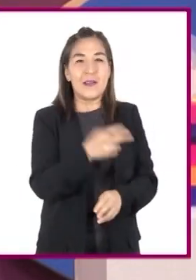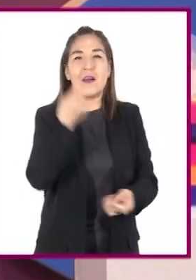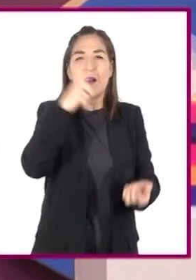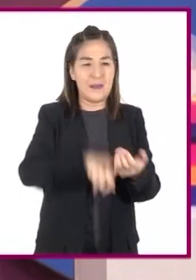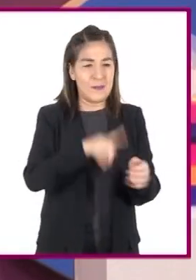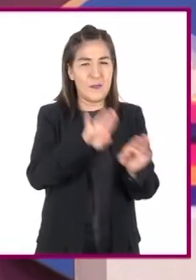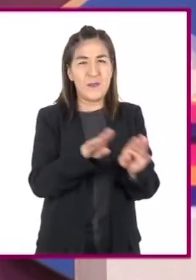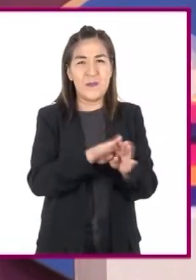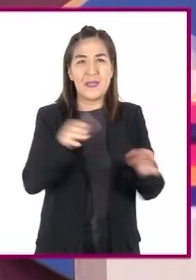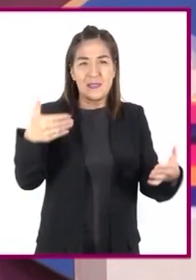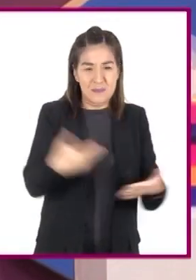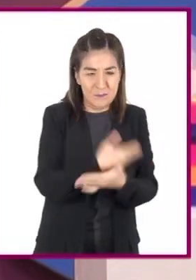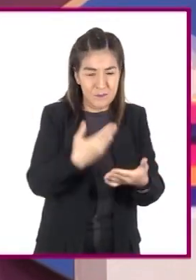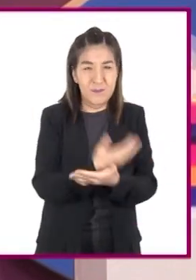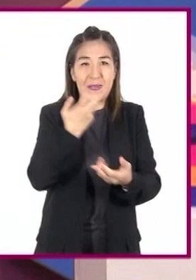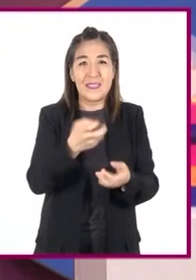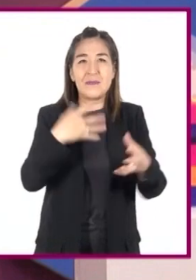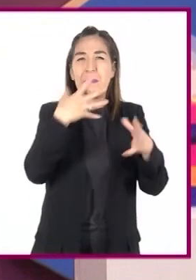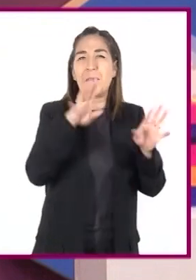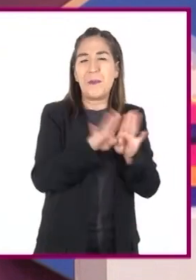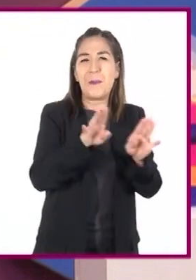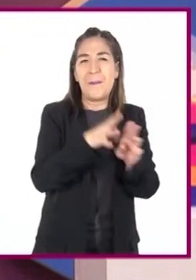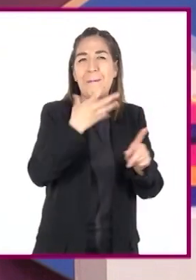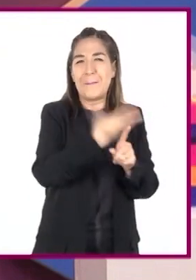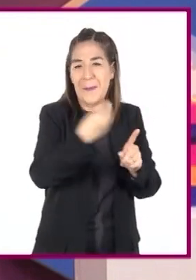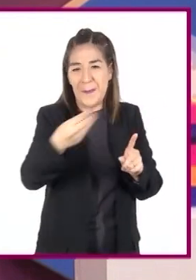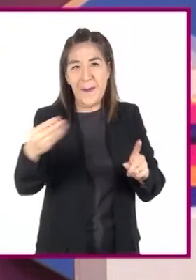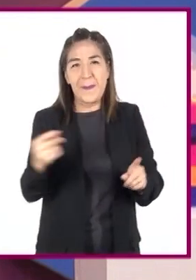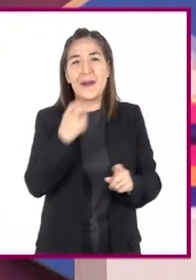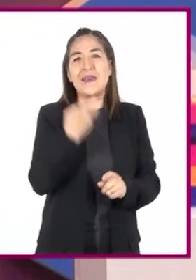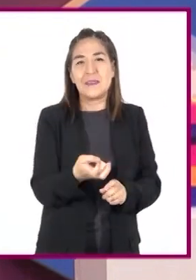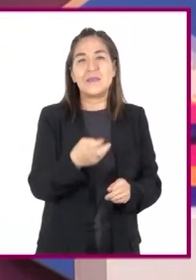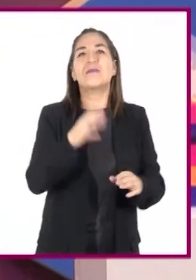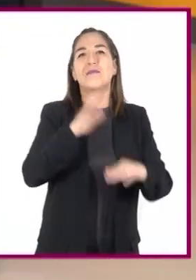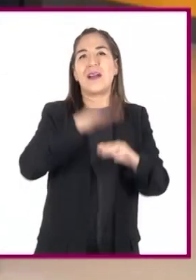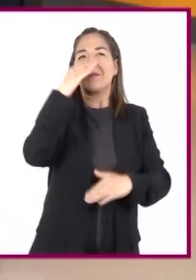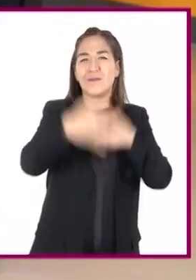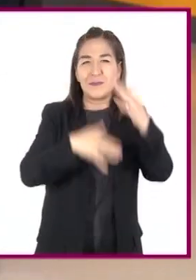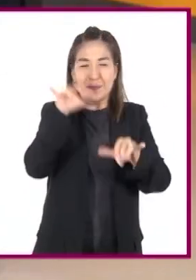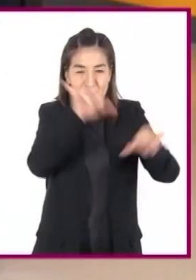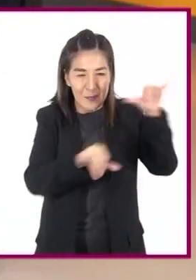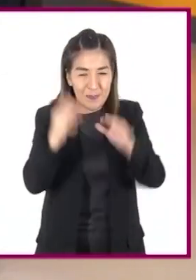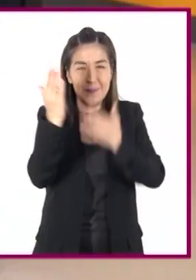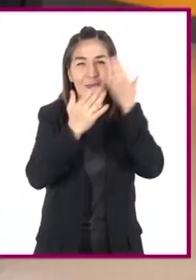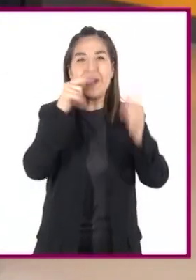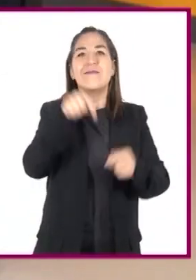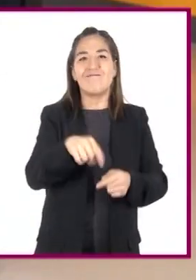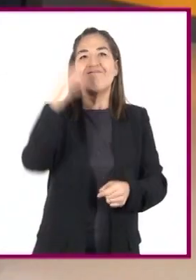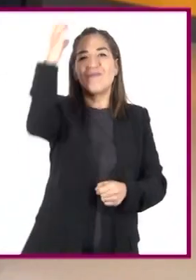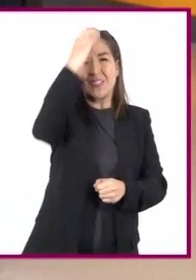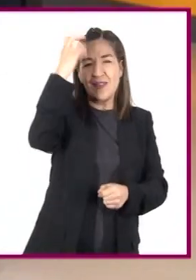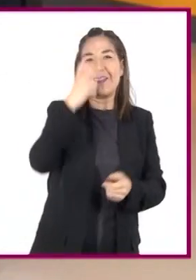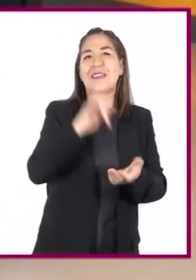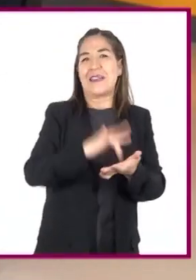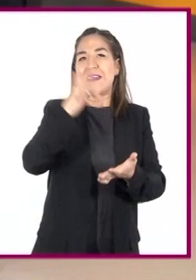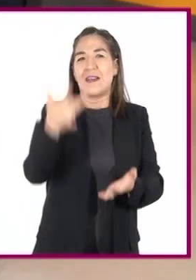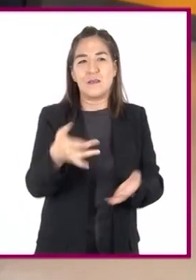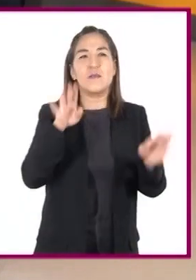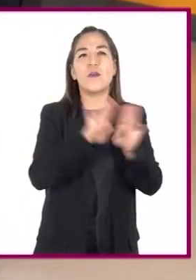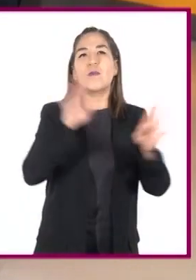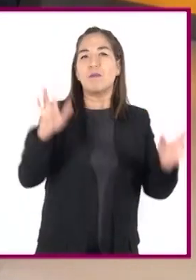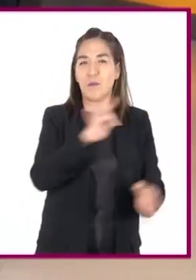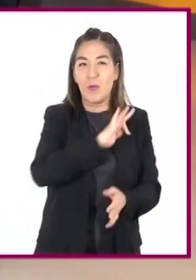la división de sus células se han logrado grandes avances en el conocimiento científico. Y también se ha logrado salvar no